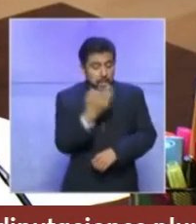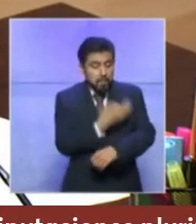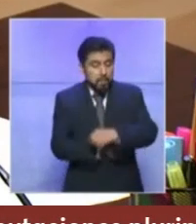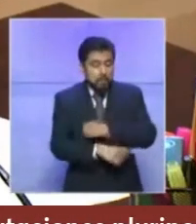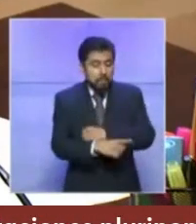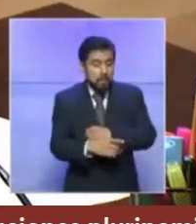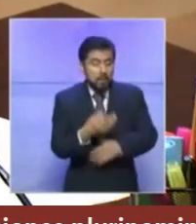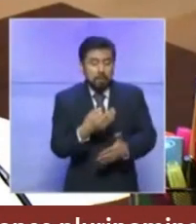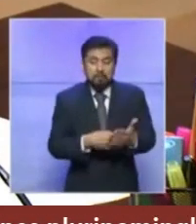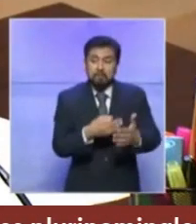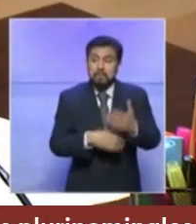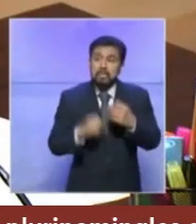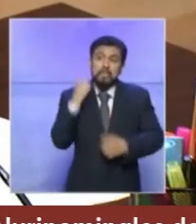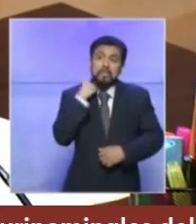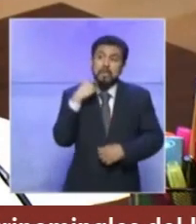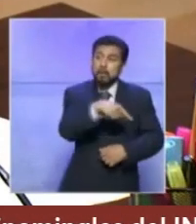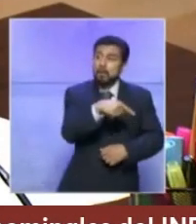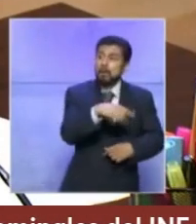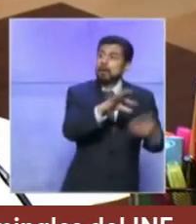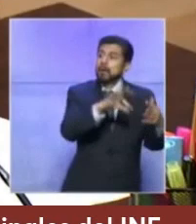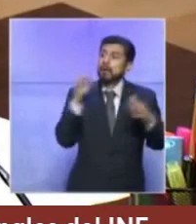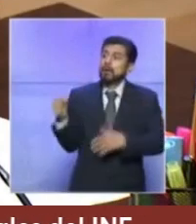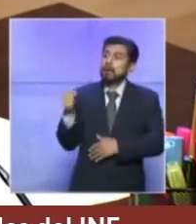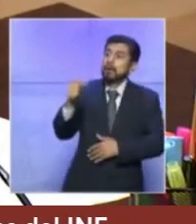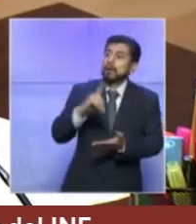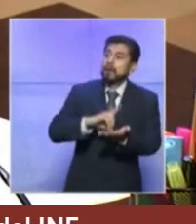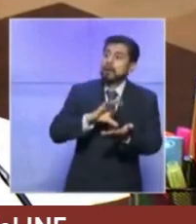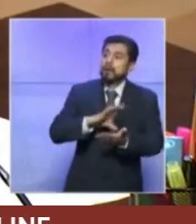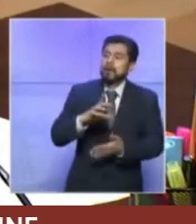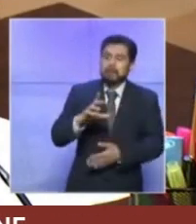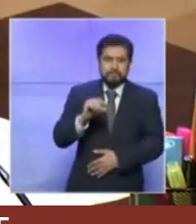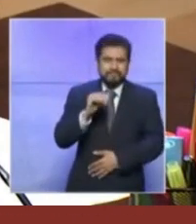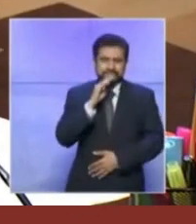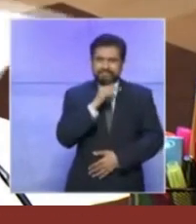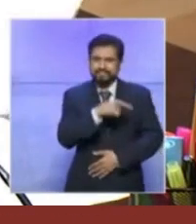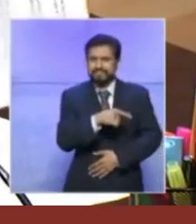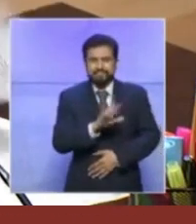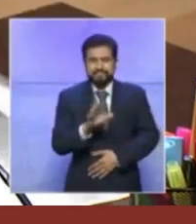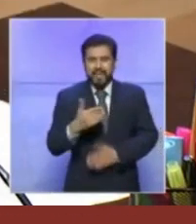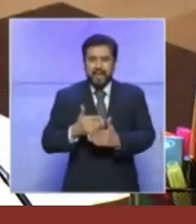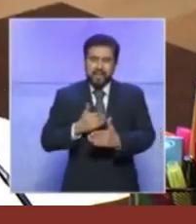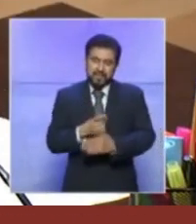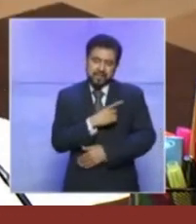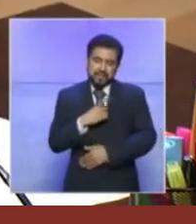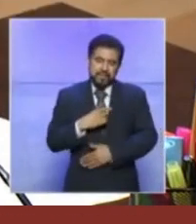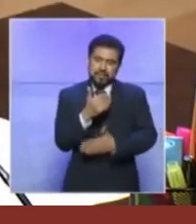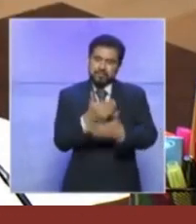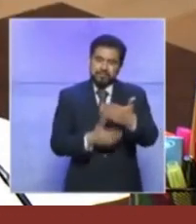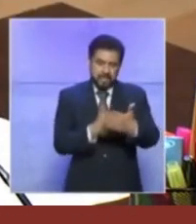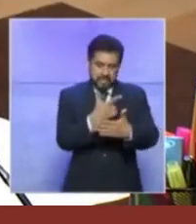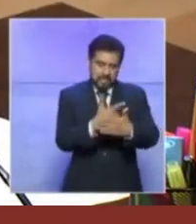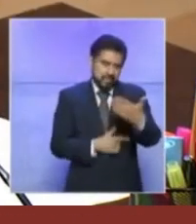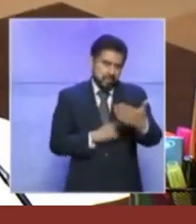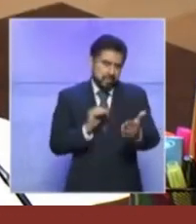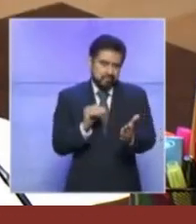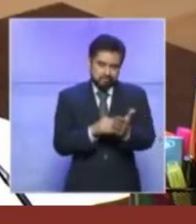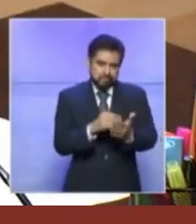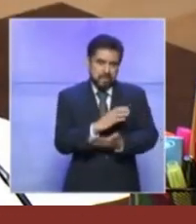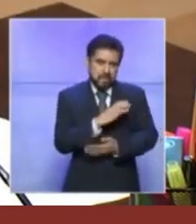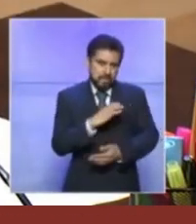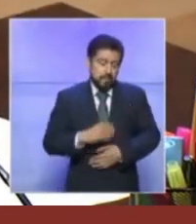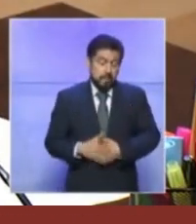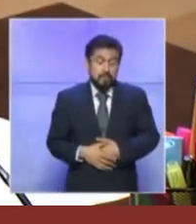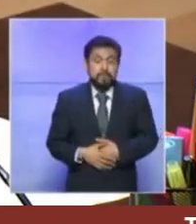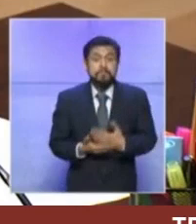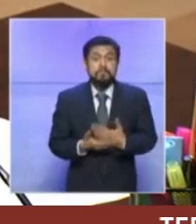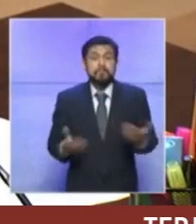necesarias para que el recurrente pudiera acceder conforme al orden de prelación en que fue registrado. Finalmente, doy cuenta con el recurso